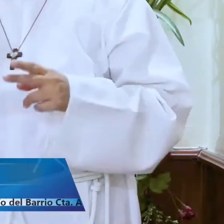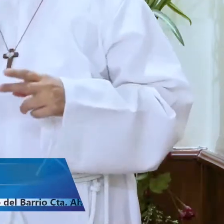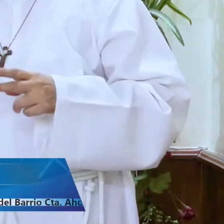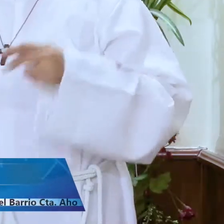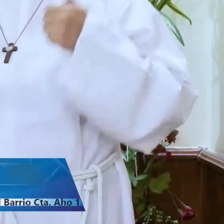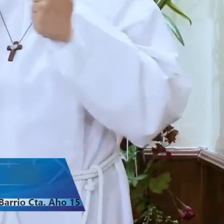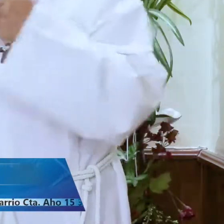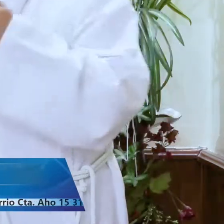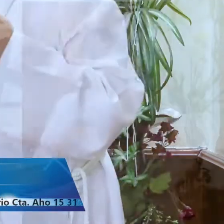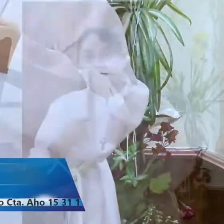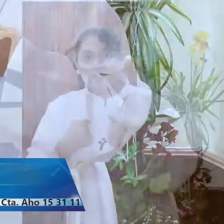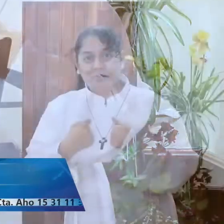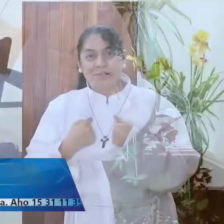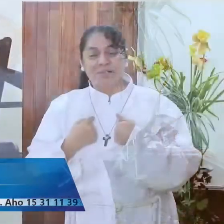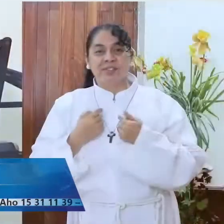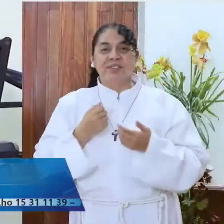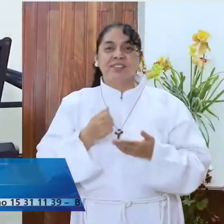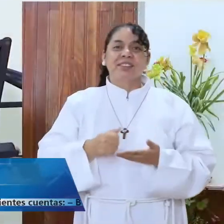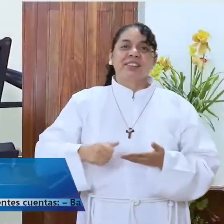siguen